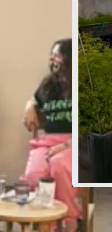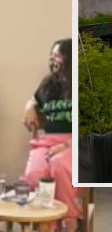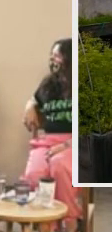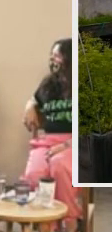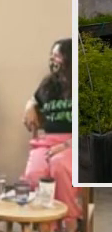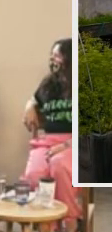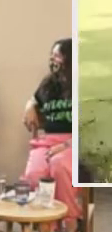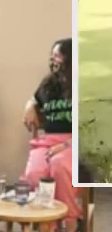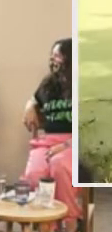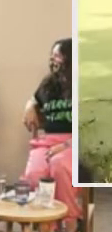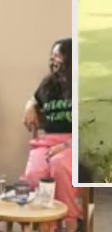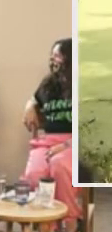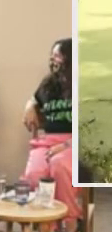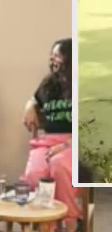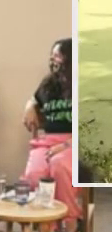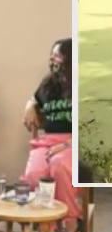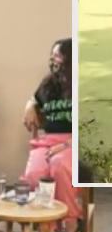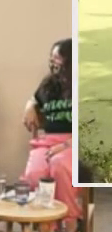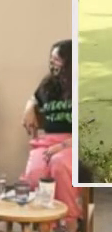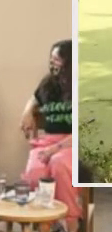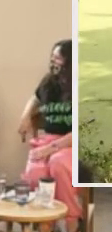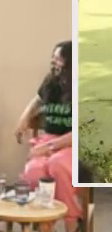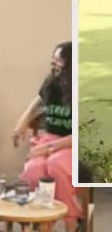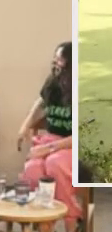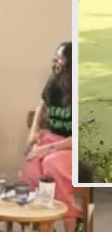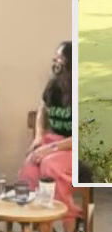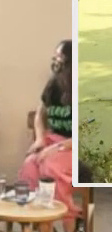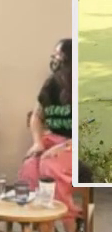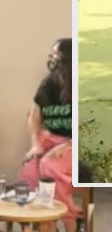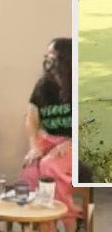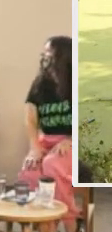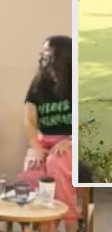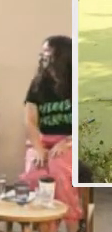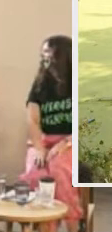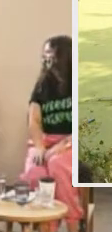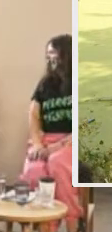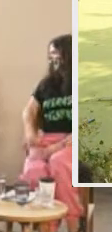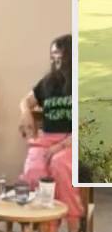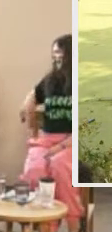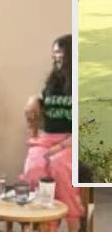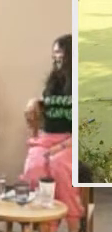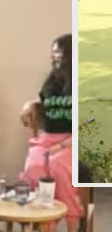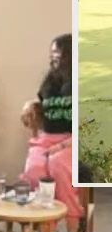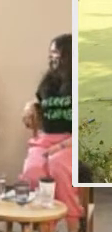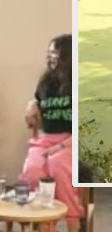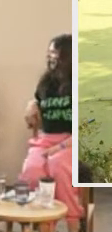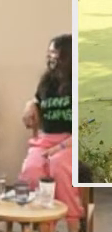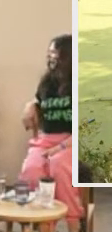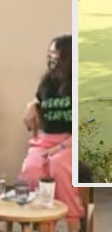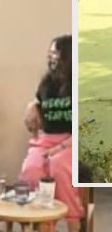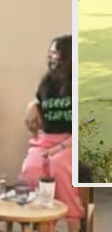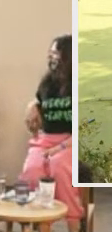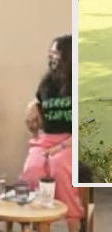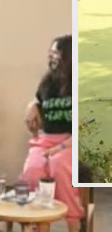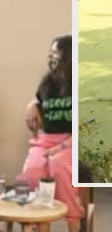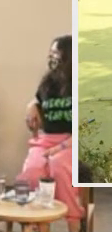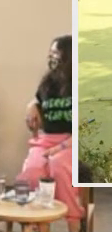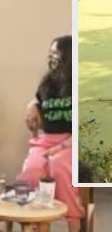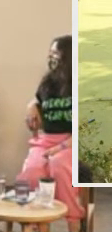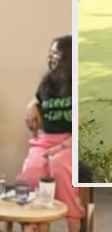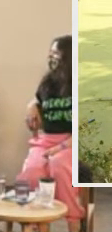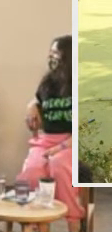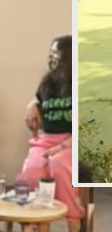podemos mencionar que como mujeres diseñadoras, activistas, creo que no necesariamente tienes que hacer como